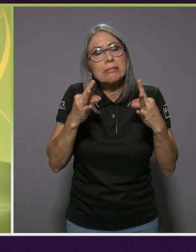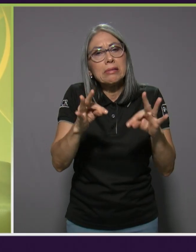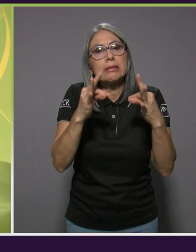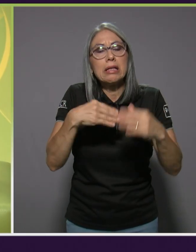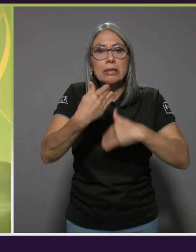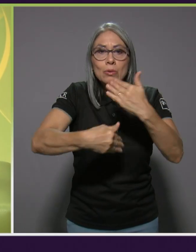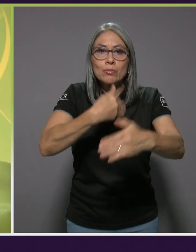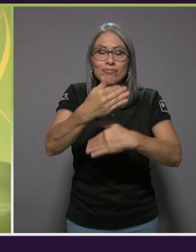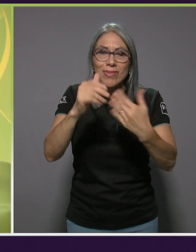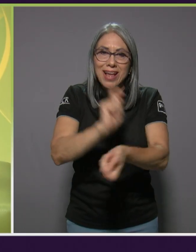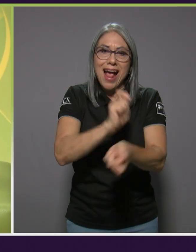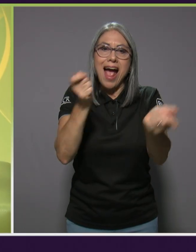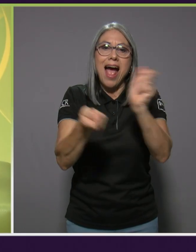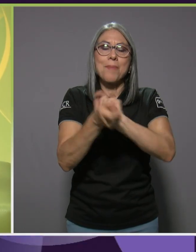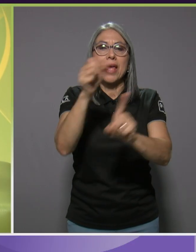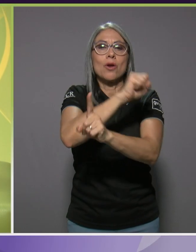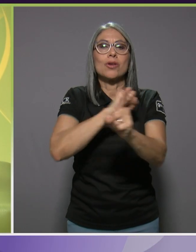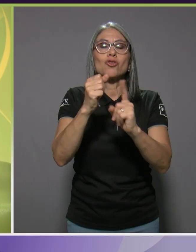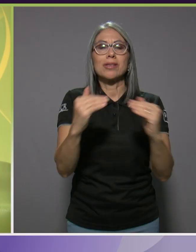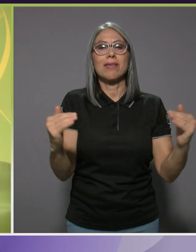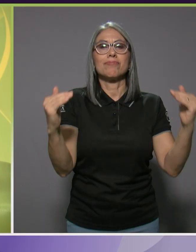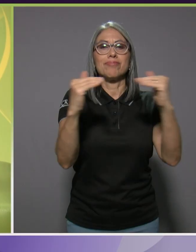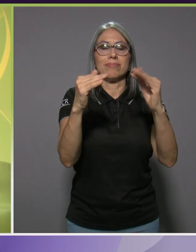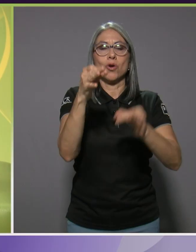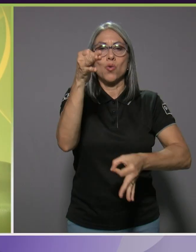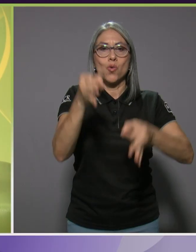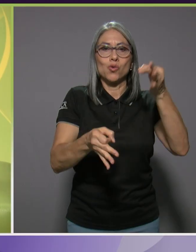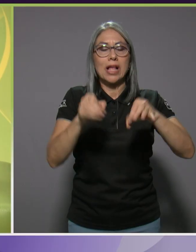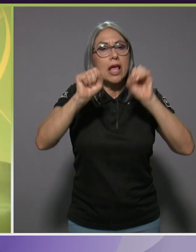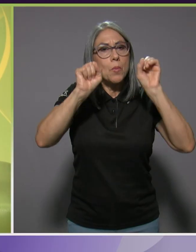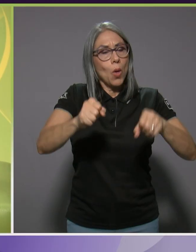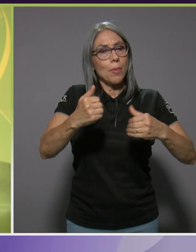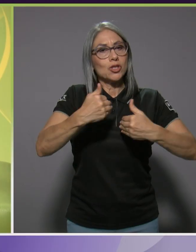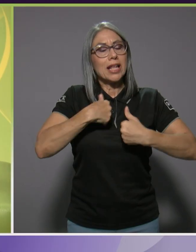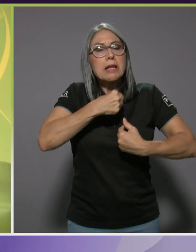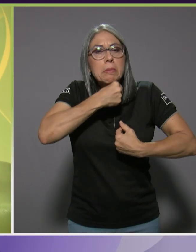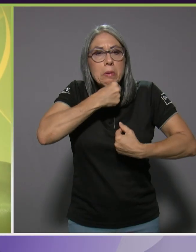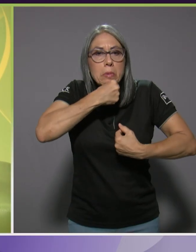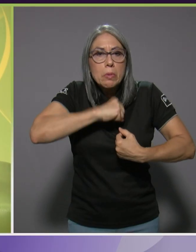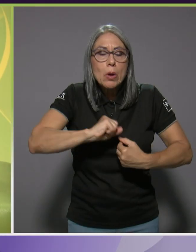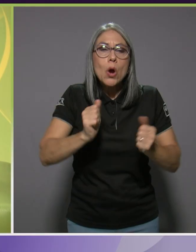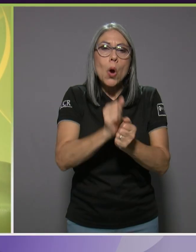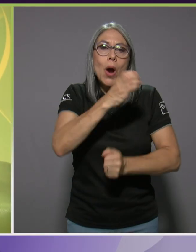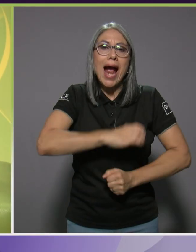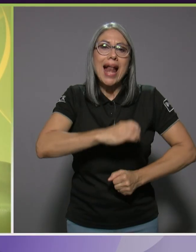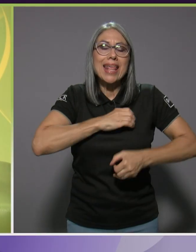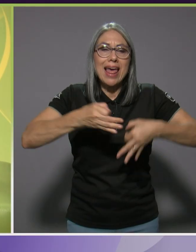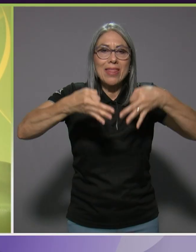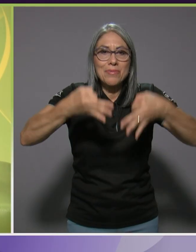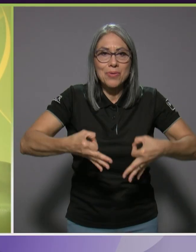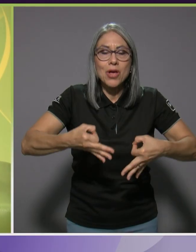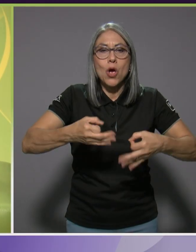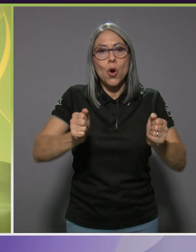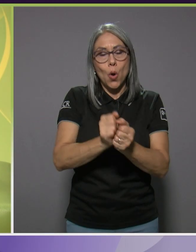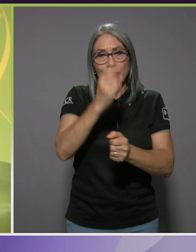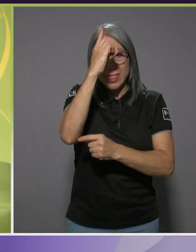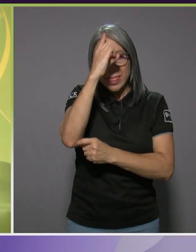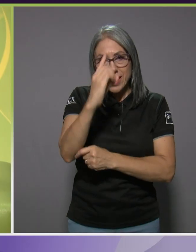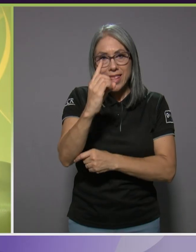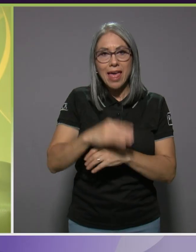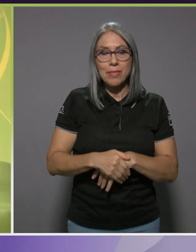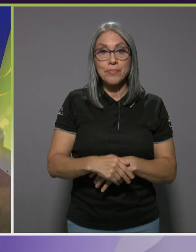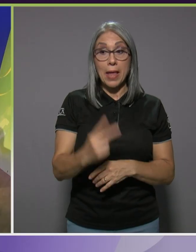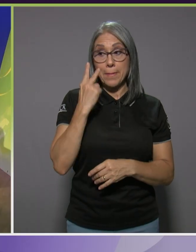más justa y donde podamos vivir una vejez con calidad de vida, con dignidad. Y veíamos esta nota